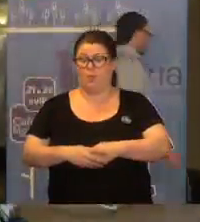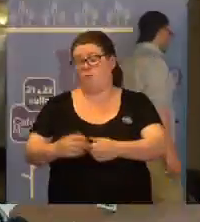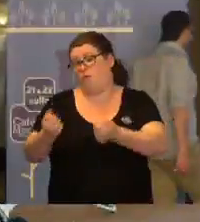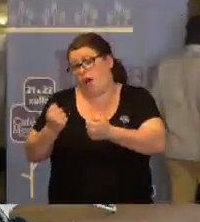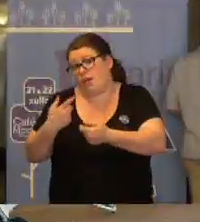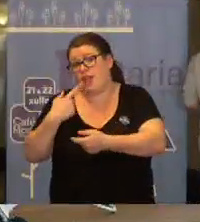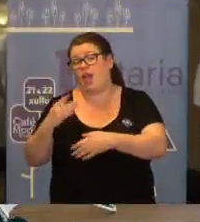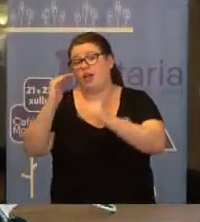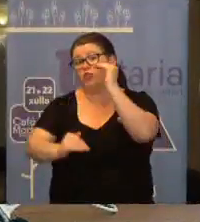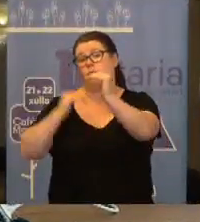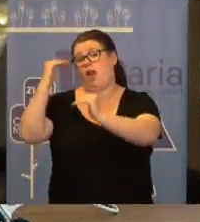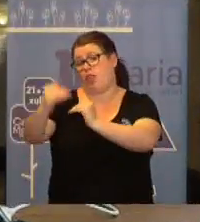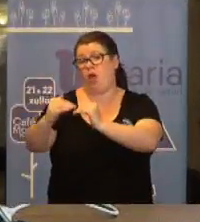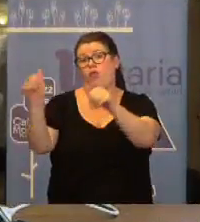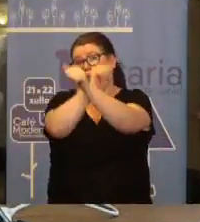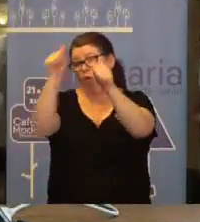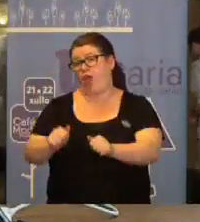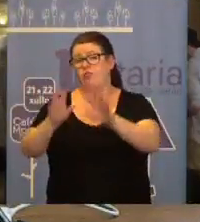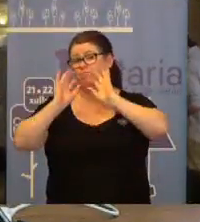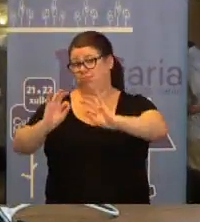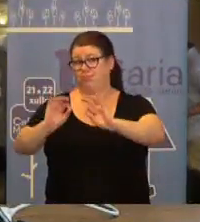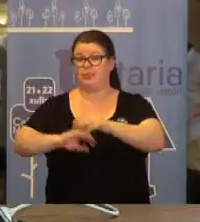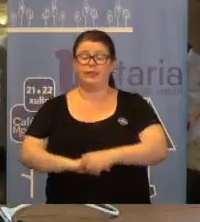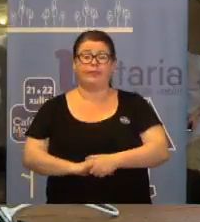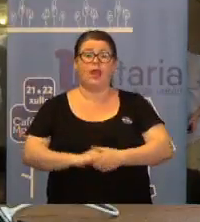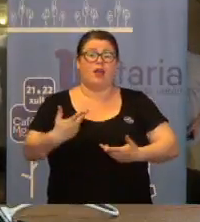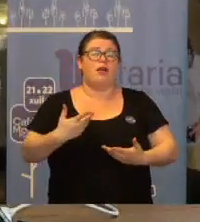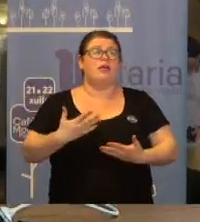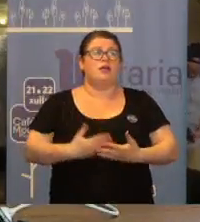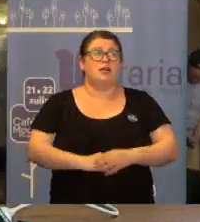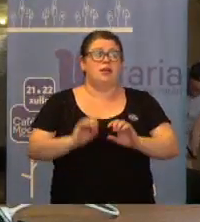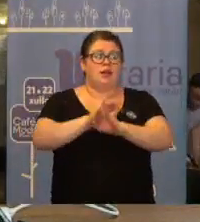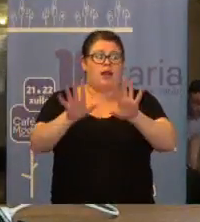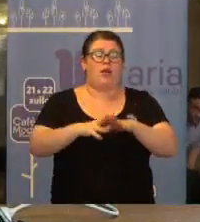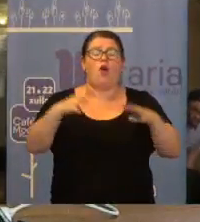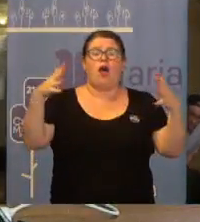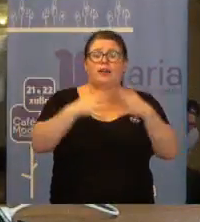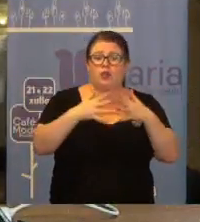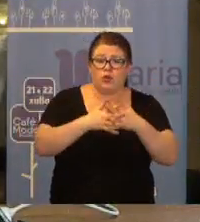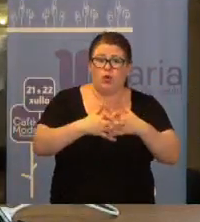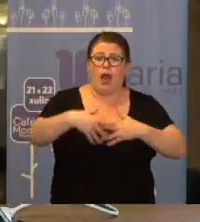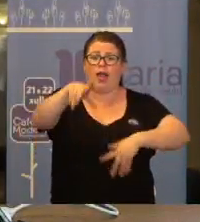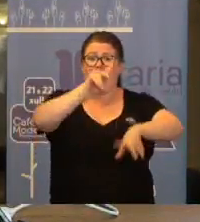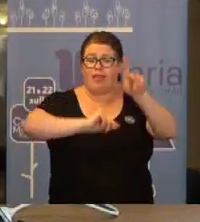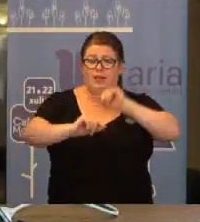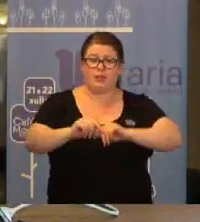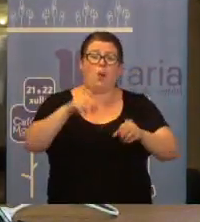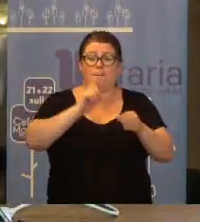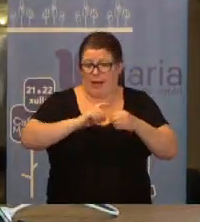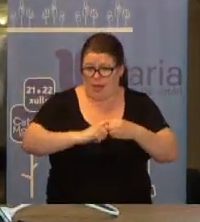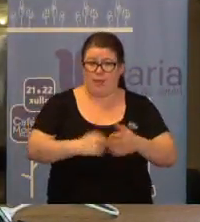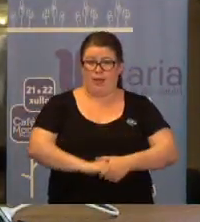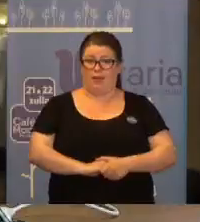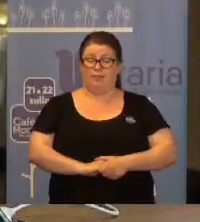como a superación dun modelo determinado. Bueno, obviamente iríamos cara a estruturas de decisión participada.